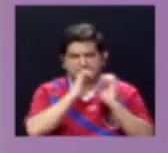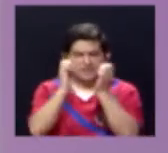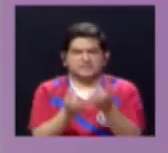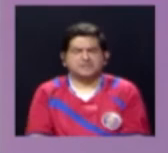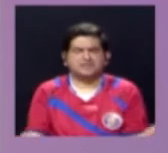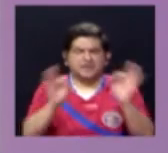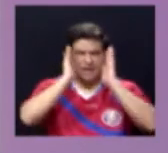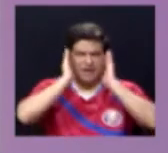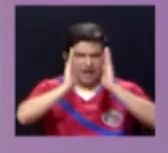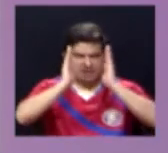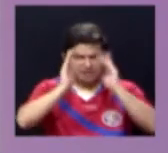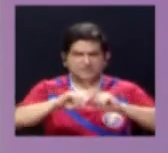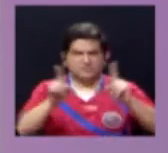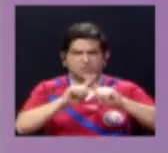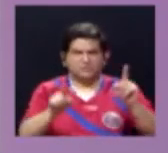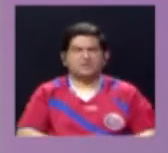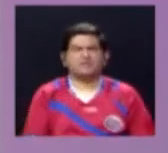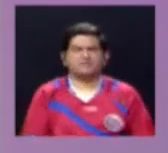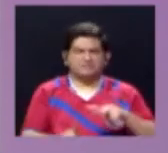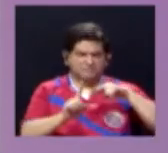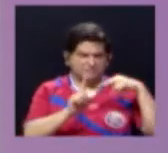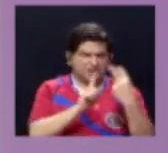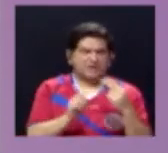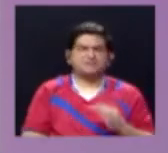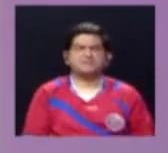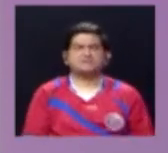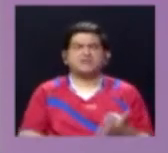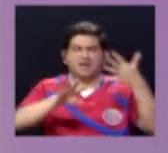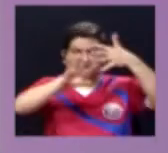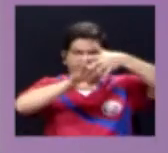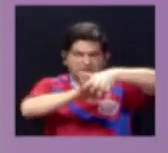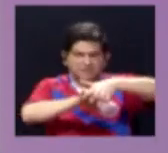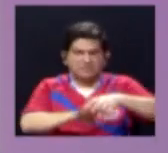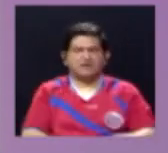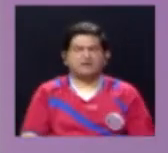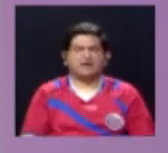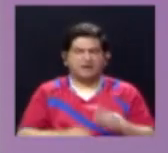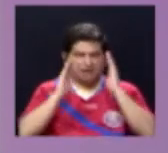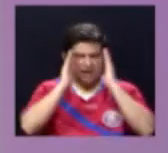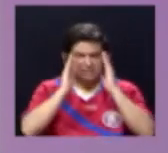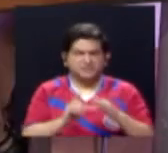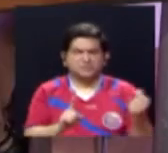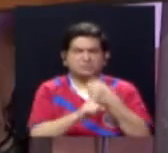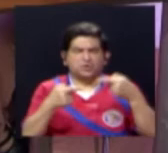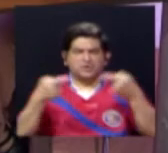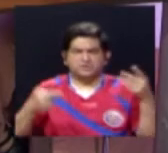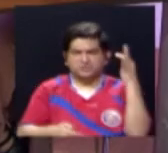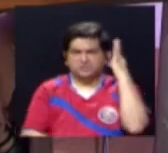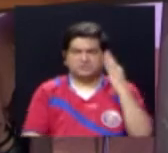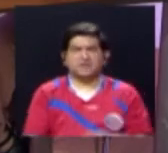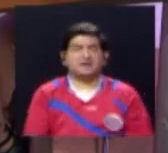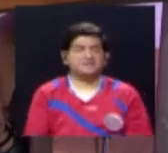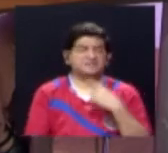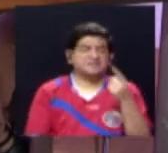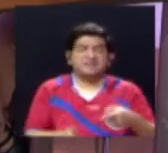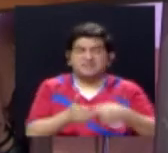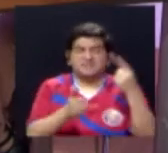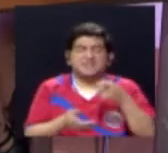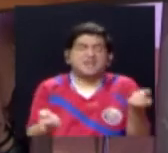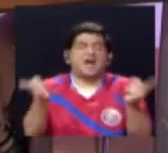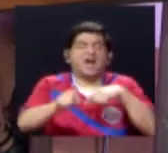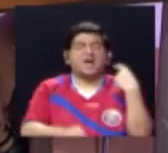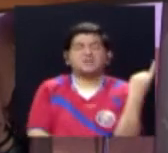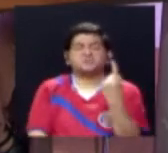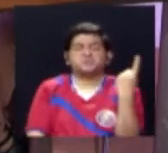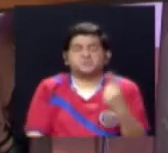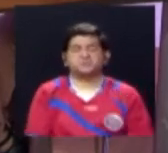tratar de abordar desde otra perspectiva más integral la violencia contra las mujeres y se da muchas veces se dice que eso ocurre